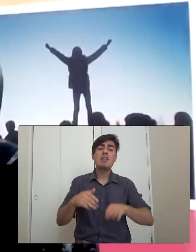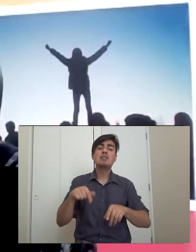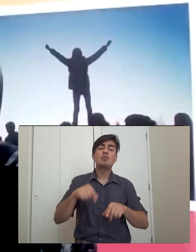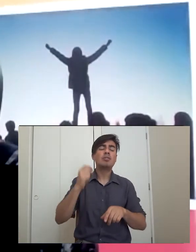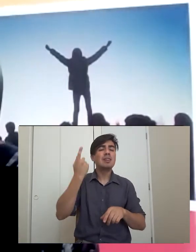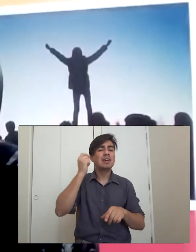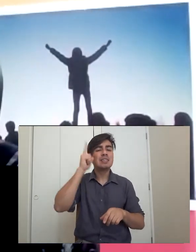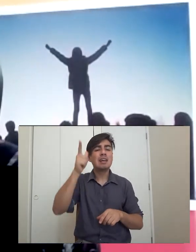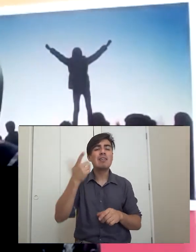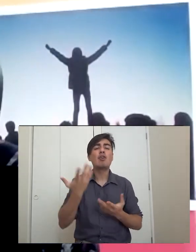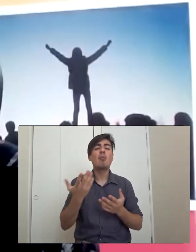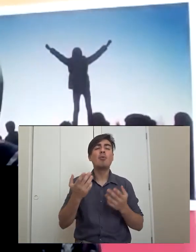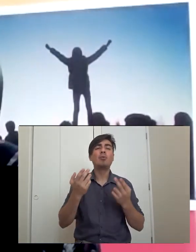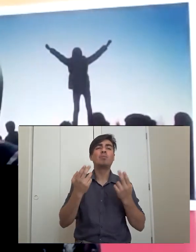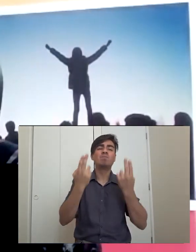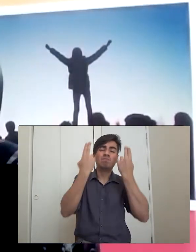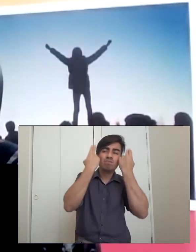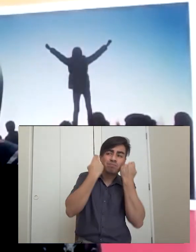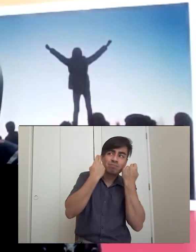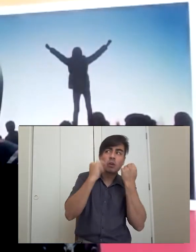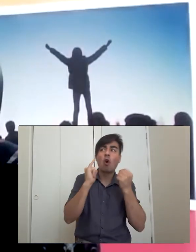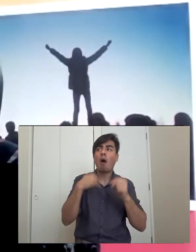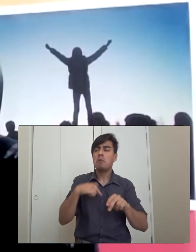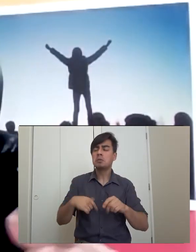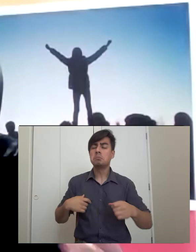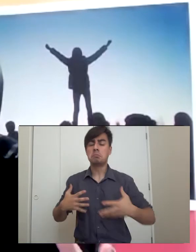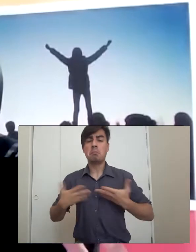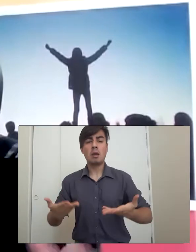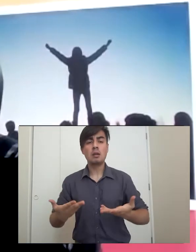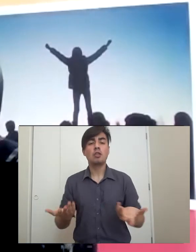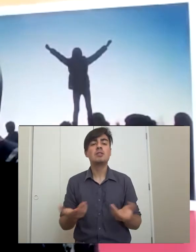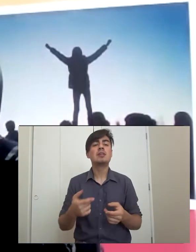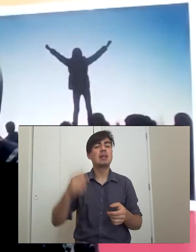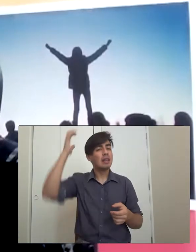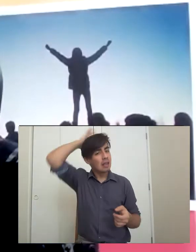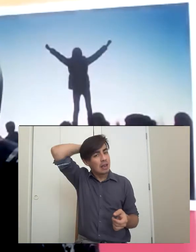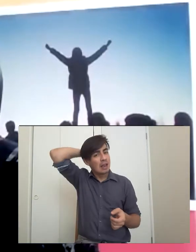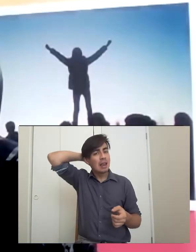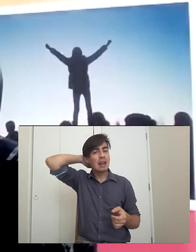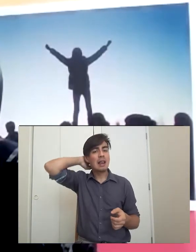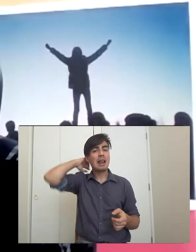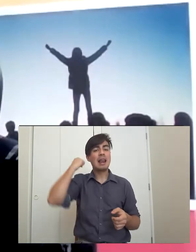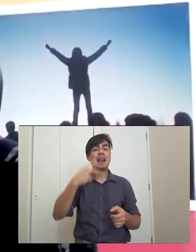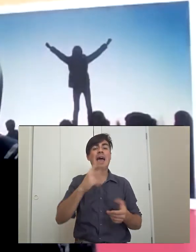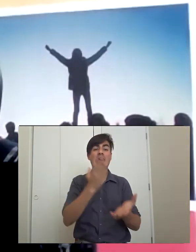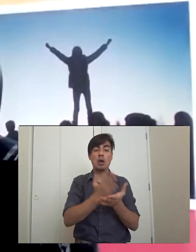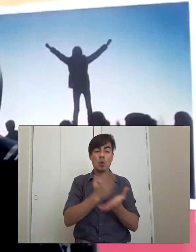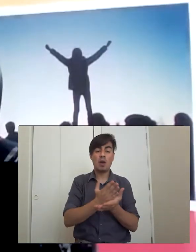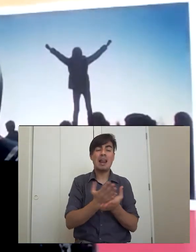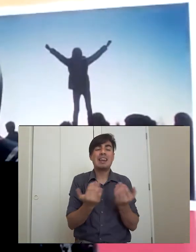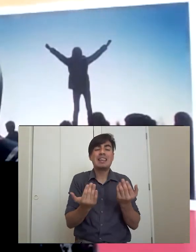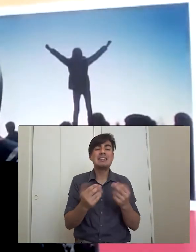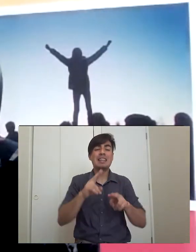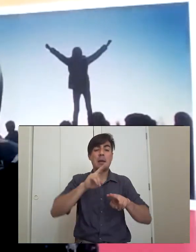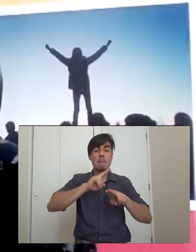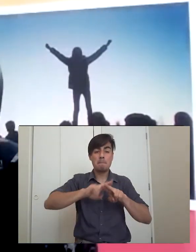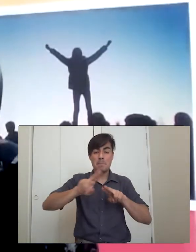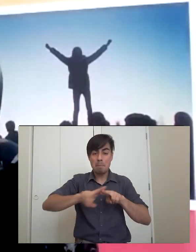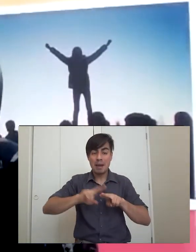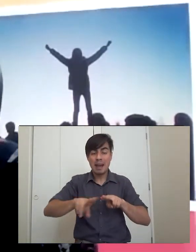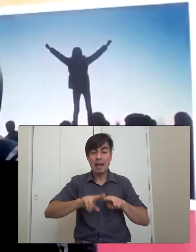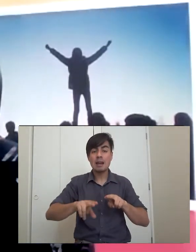también ocurre en las escuelas. Los estudiantes deberían ser capacitados en el mismo espacio y